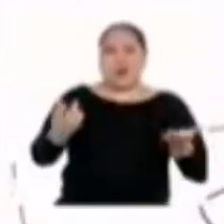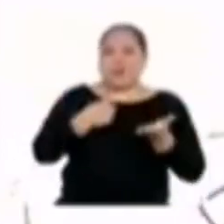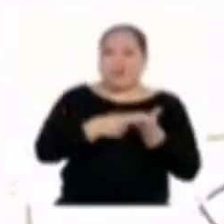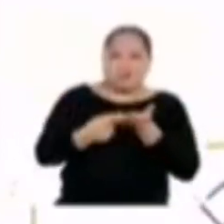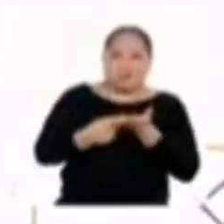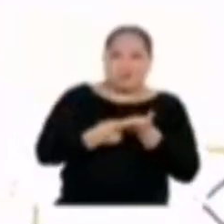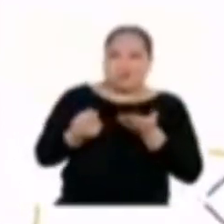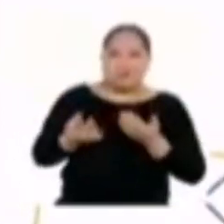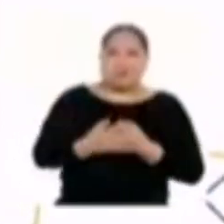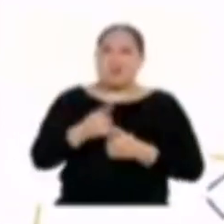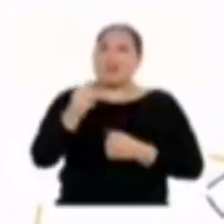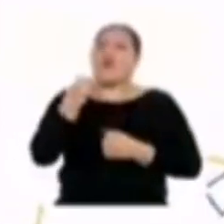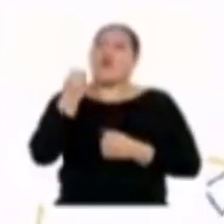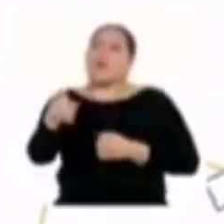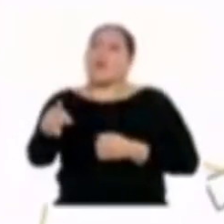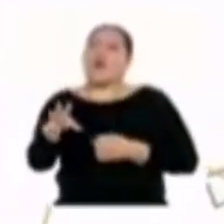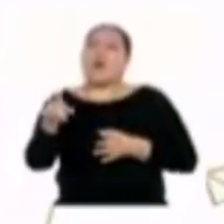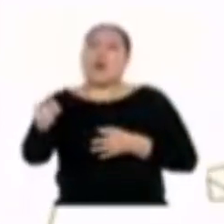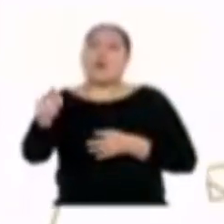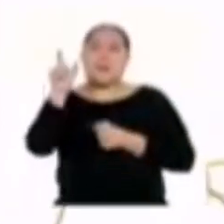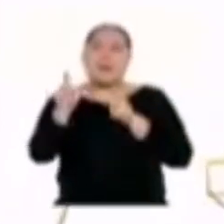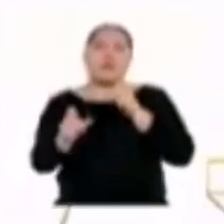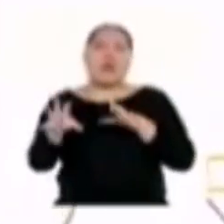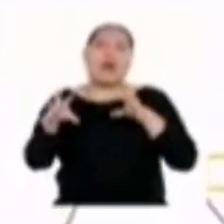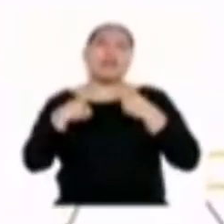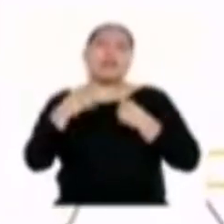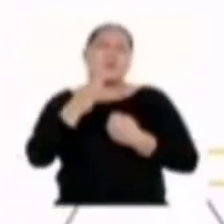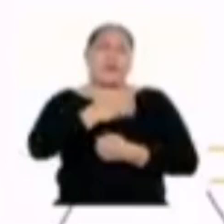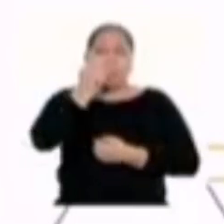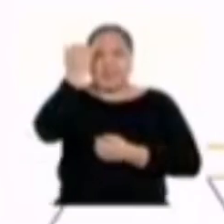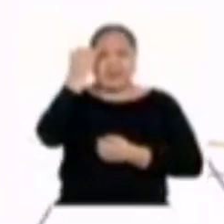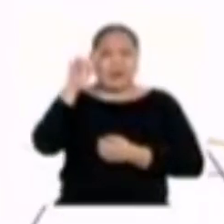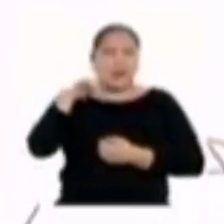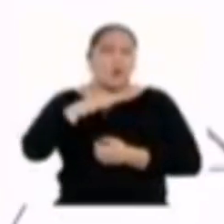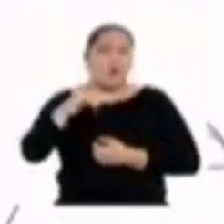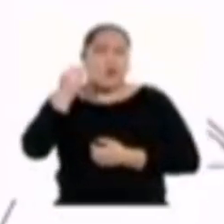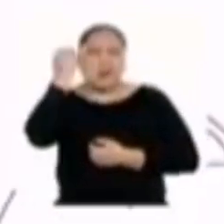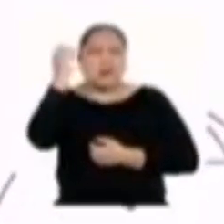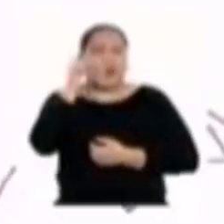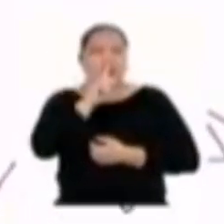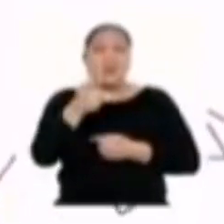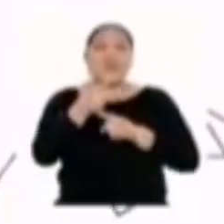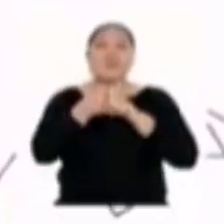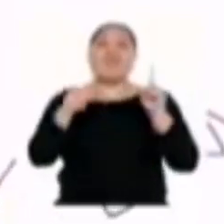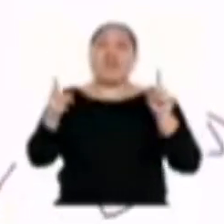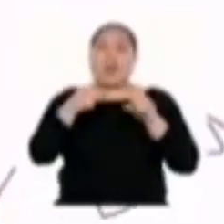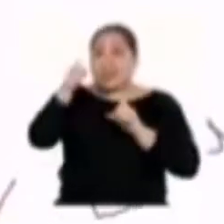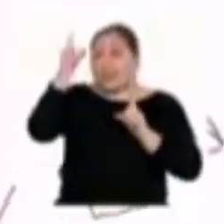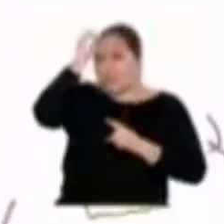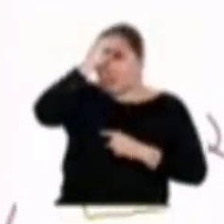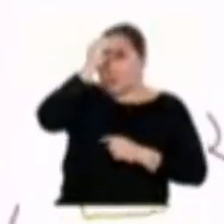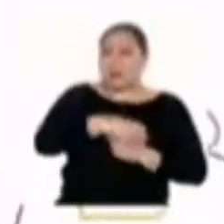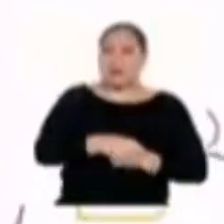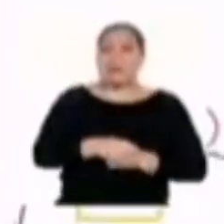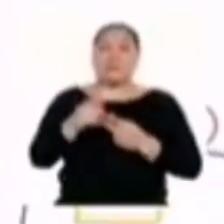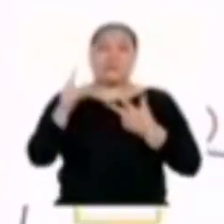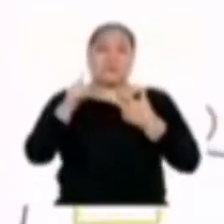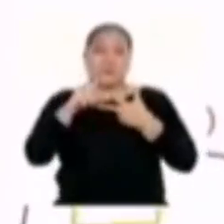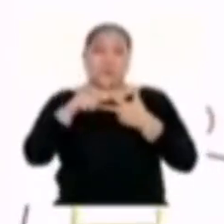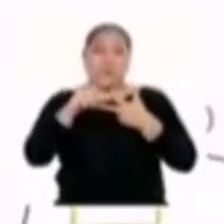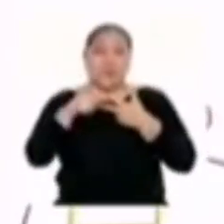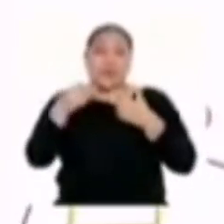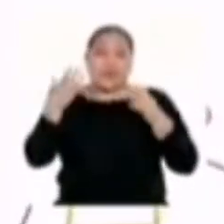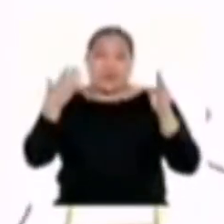razón para tratar de persuadir a los lectores. Debe ser una oración específica y completa. Es una oración con